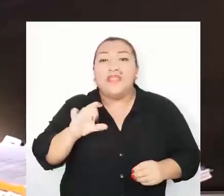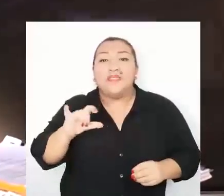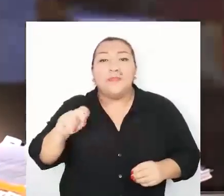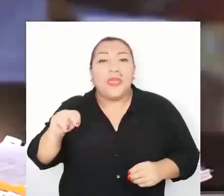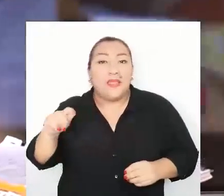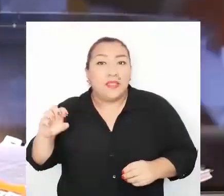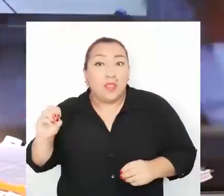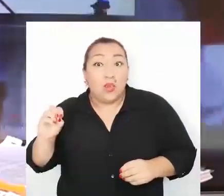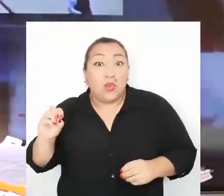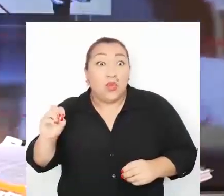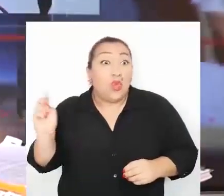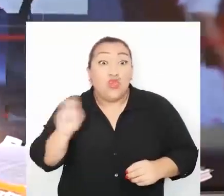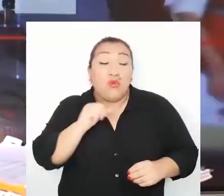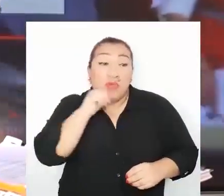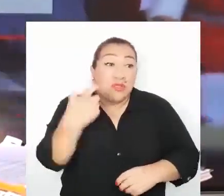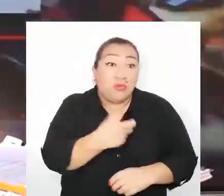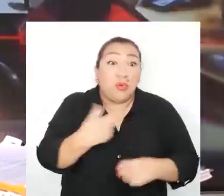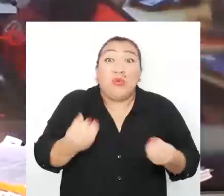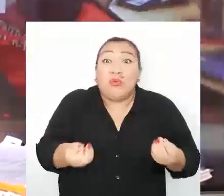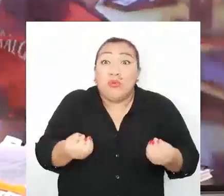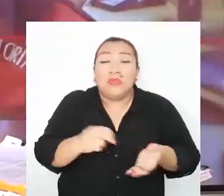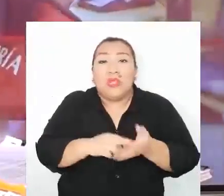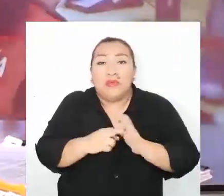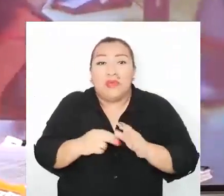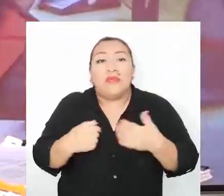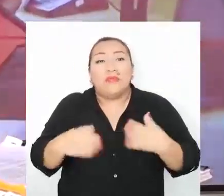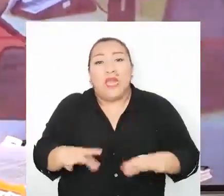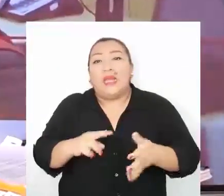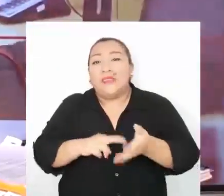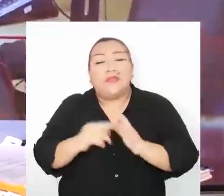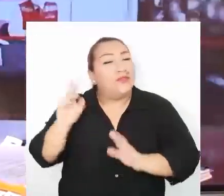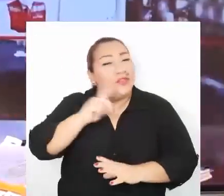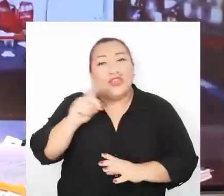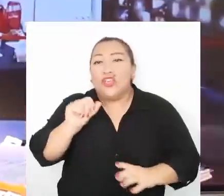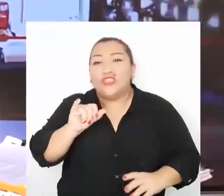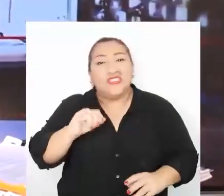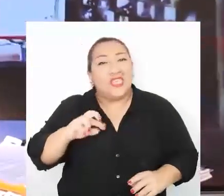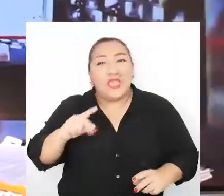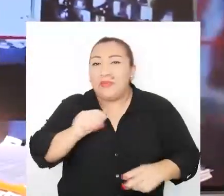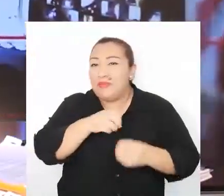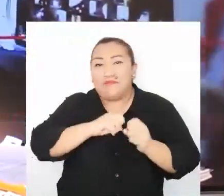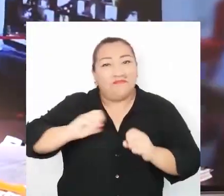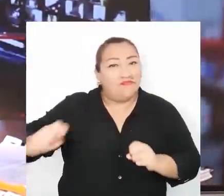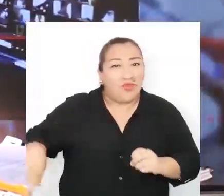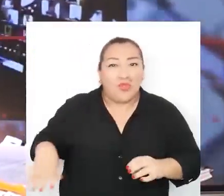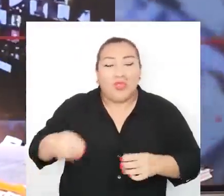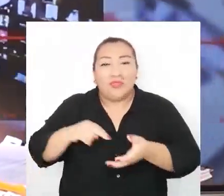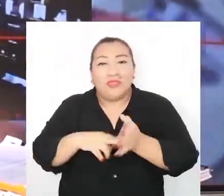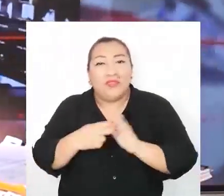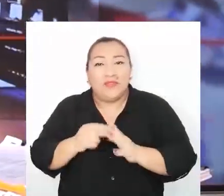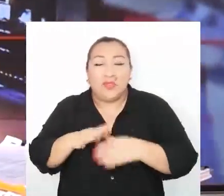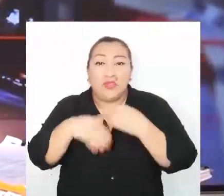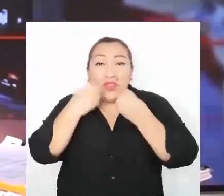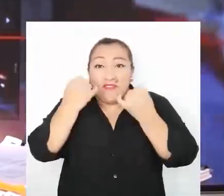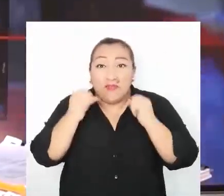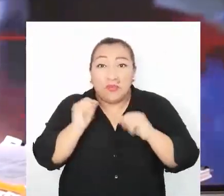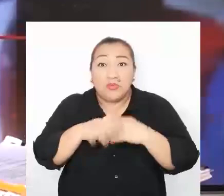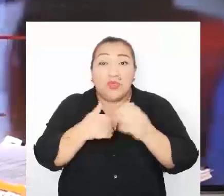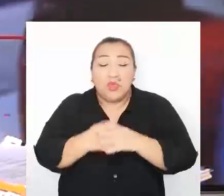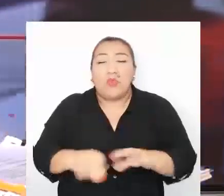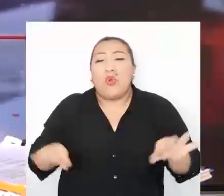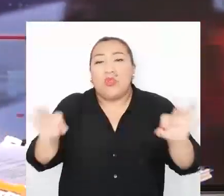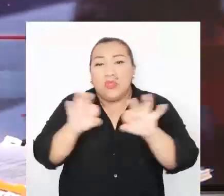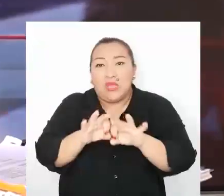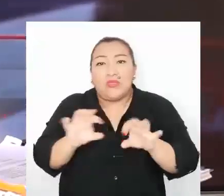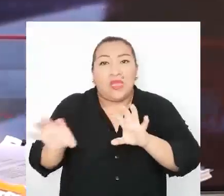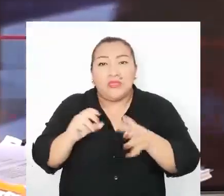aplicado y por lo tanto ya están en calidad de baja, y en función de eso se recopila la información a efectos de ya hacer el deslinde correspondiente